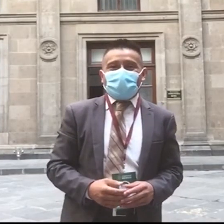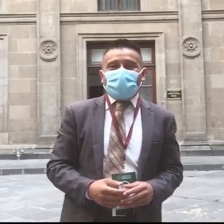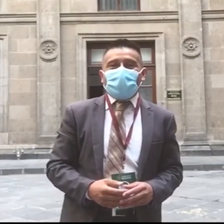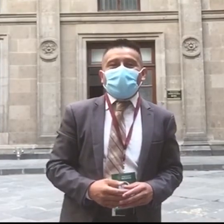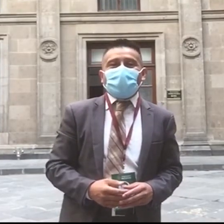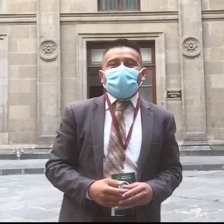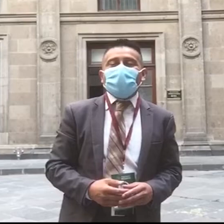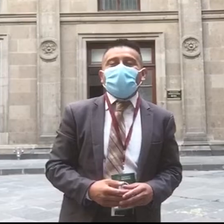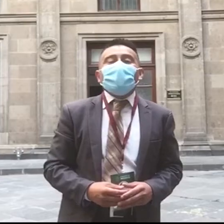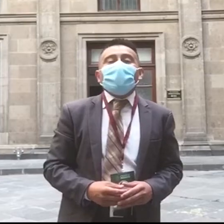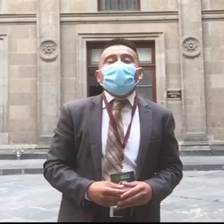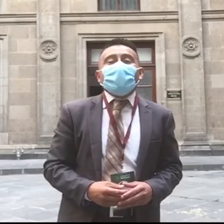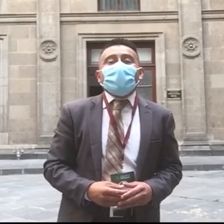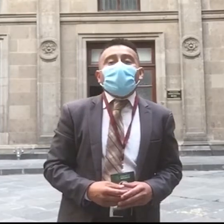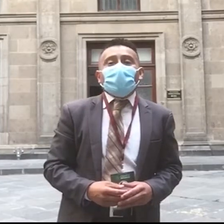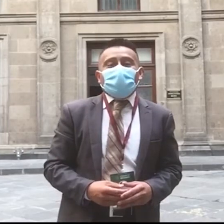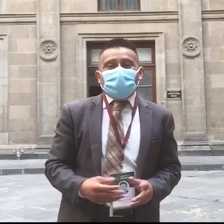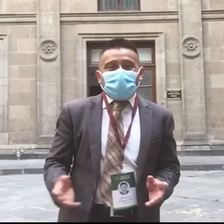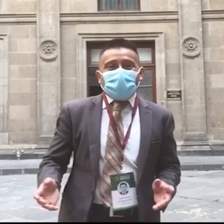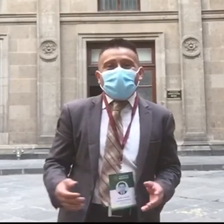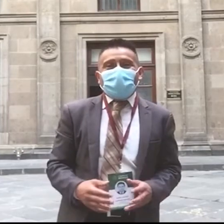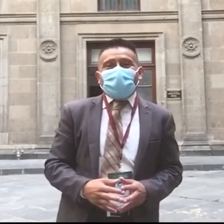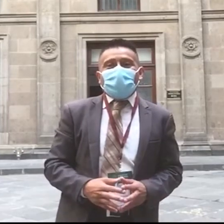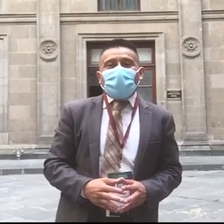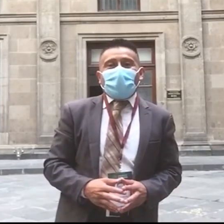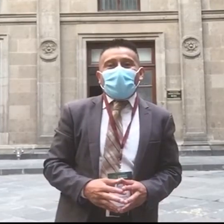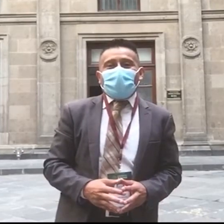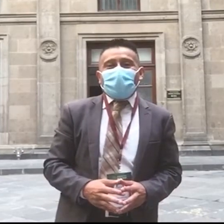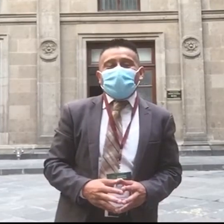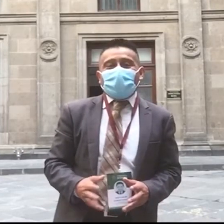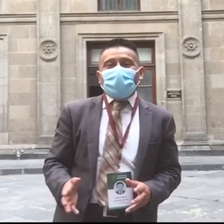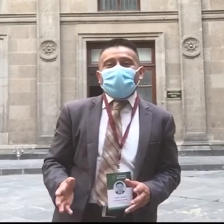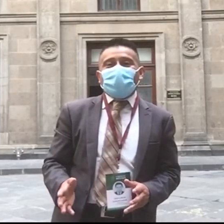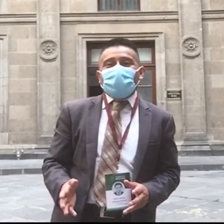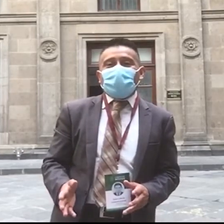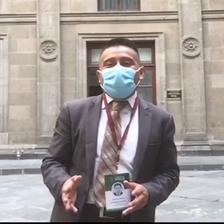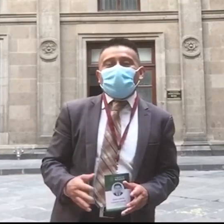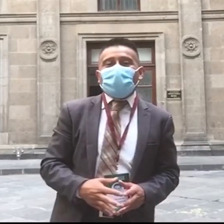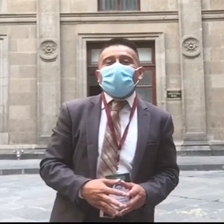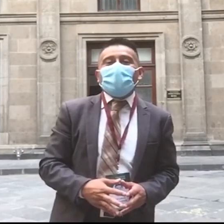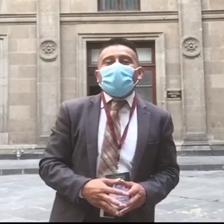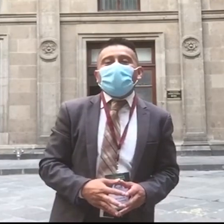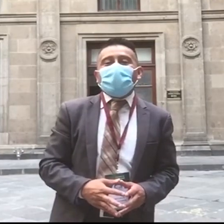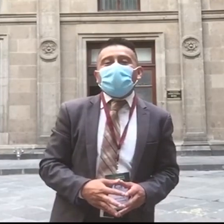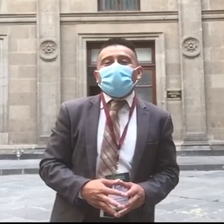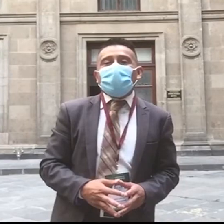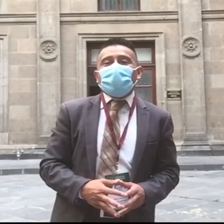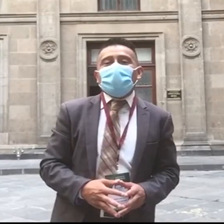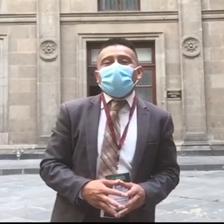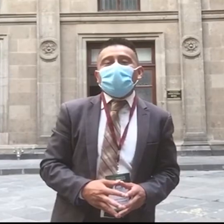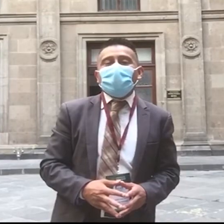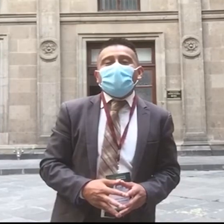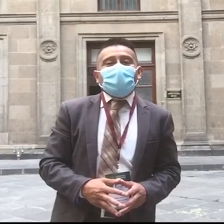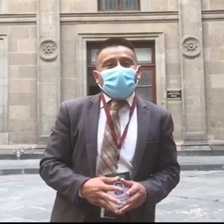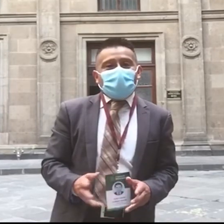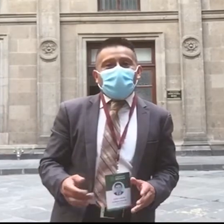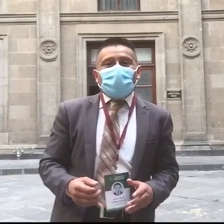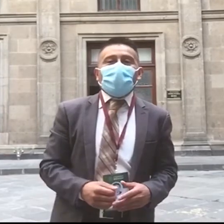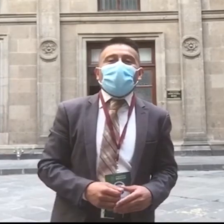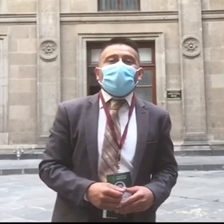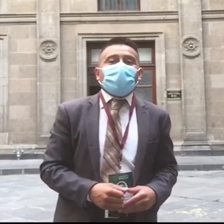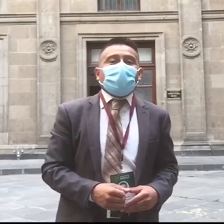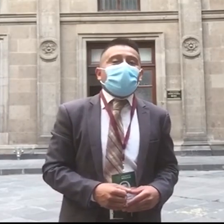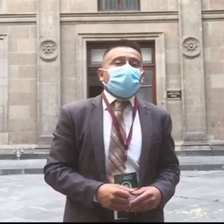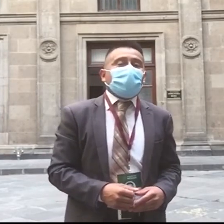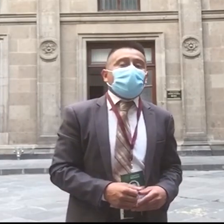la nueva negativa de autorizarle la candidatura a Félix Salgado Macedonio por Guerrero y Raúl Morón por Michoacán.